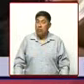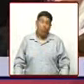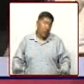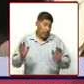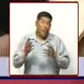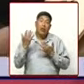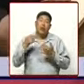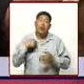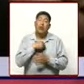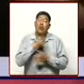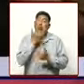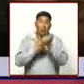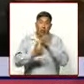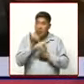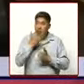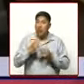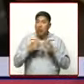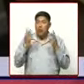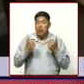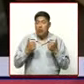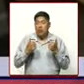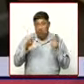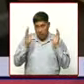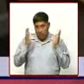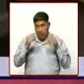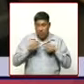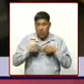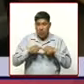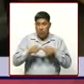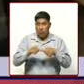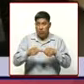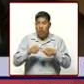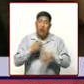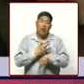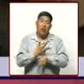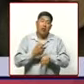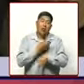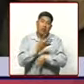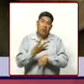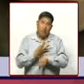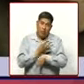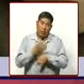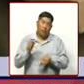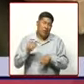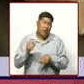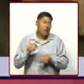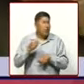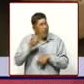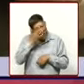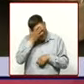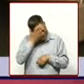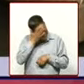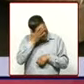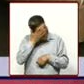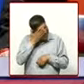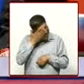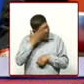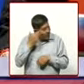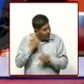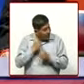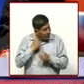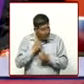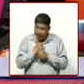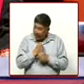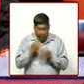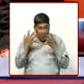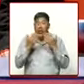y bueno, esperemos a ver qué pasa. Muy bien, Tufi, gracias. O sea, parece que va a durar todavía 3 o 4 horas, por lo menos. Sí, un trabajo pesado para ellos